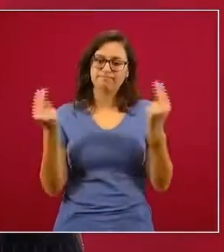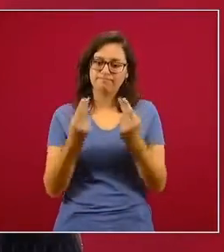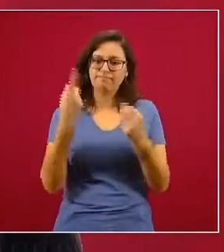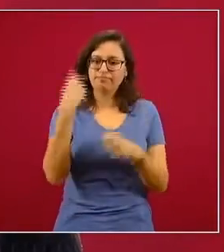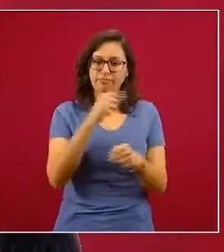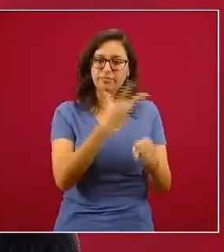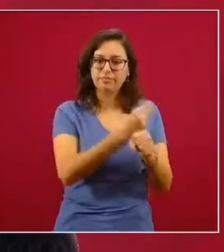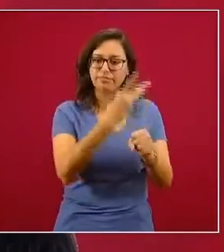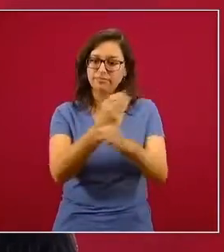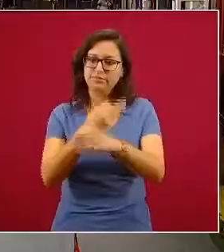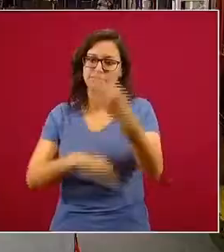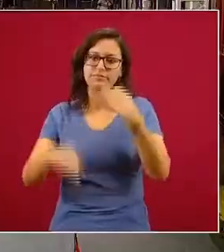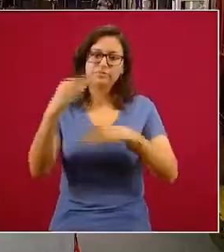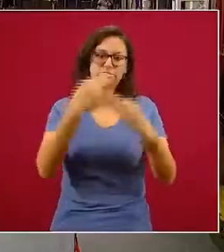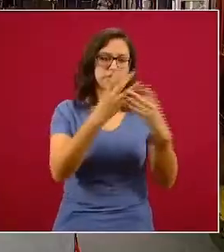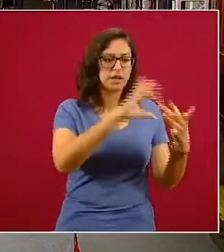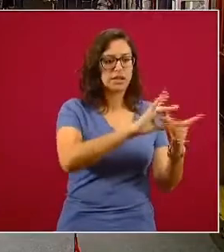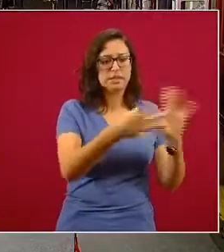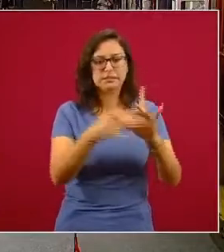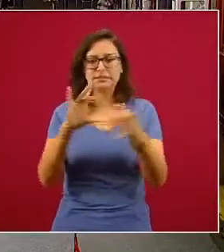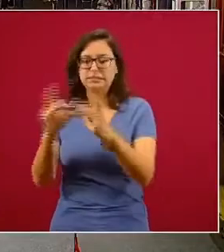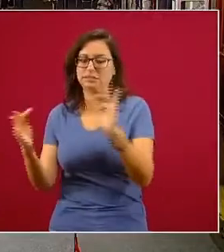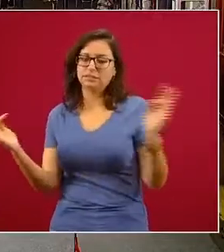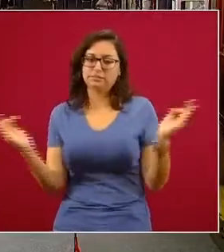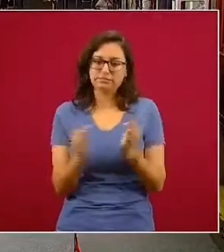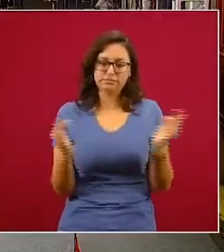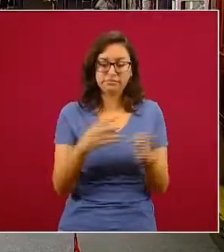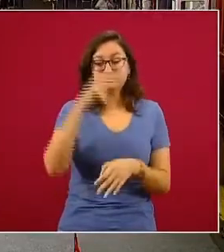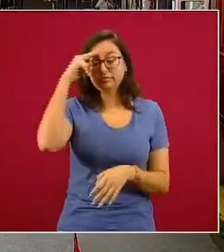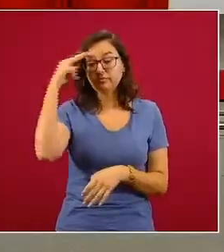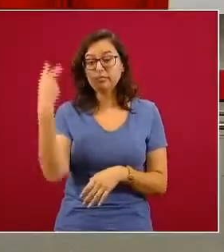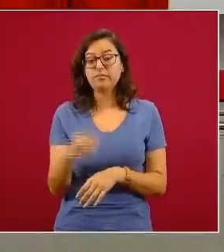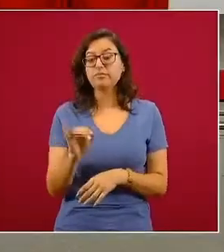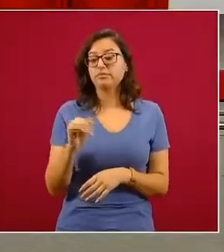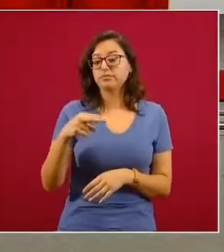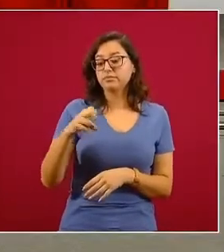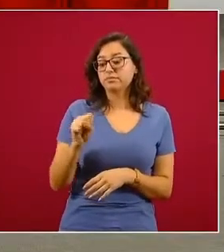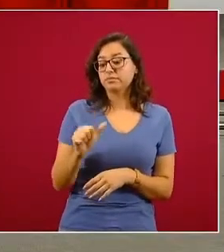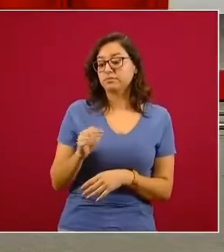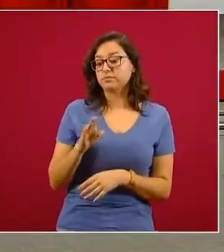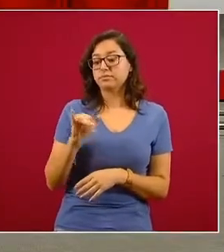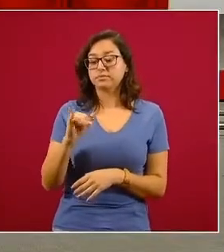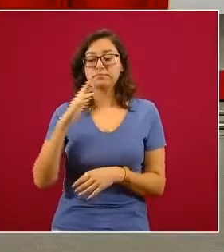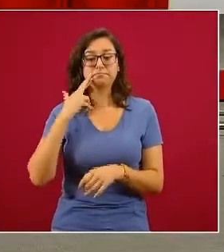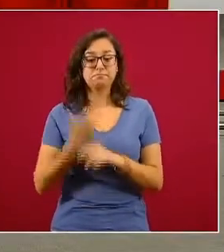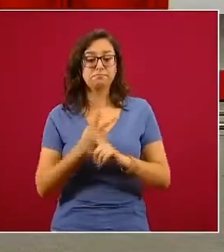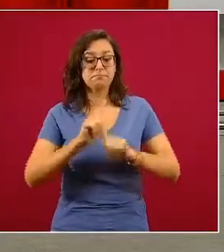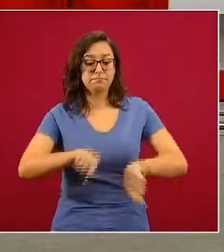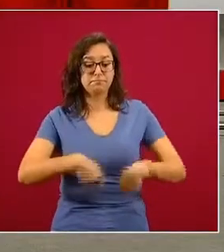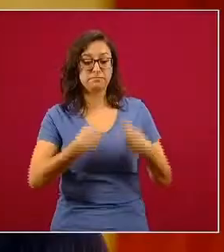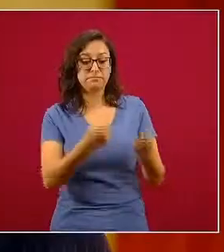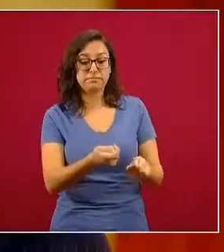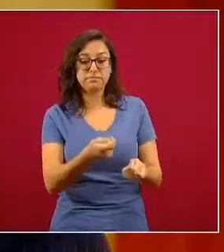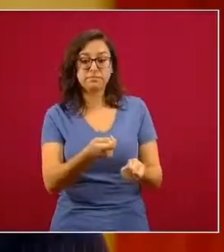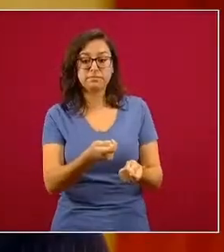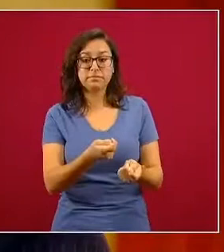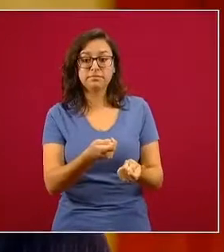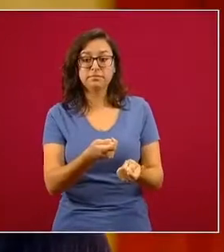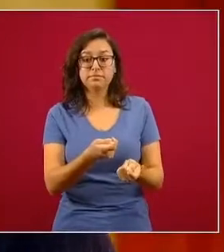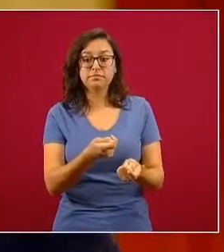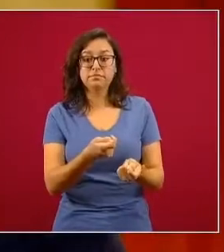de la red fría de México. Una de las encomiendas del Instituto de Salud para el Bienestar, el organismo público